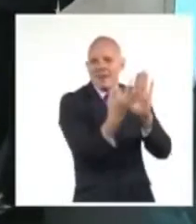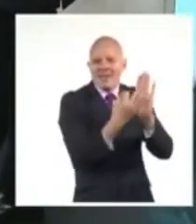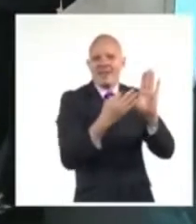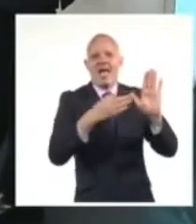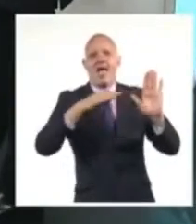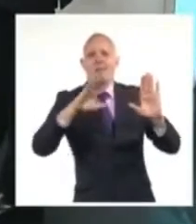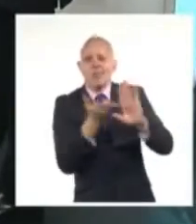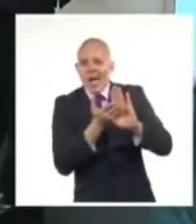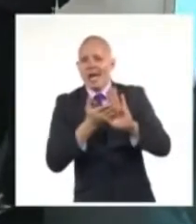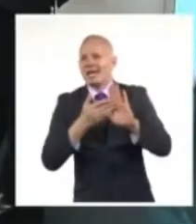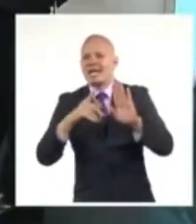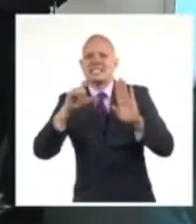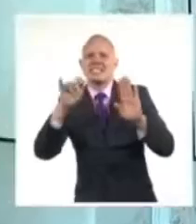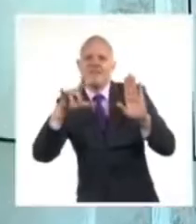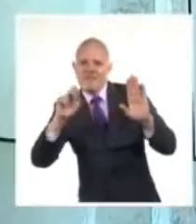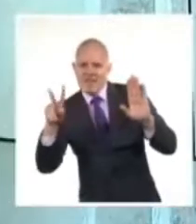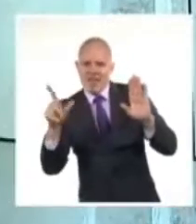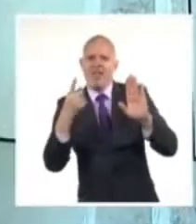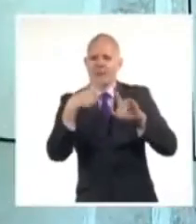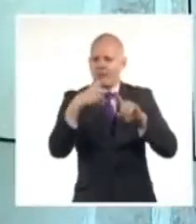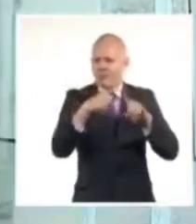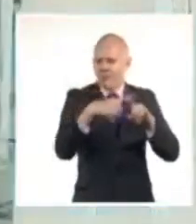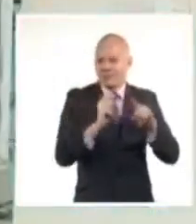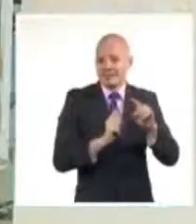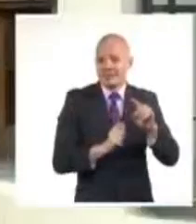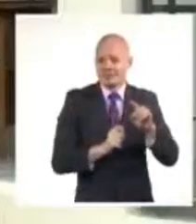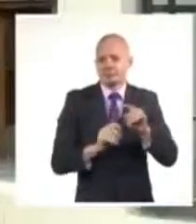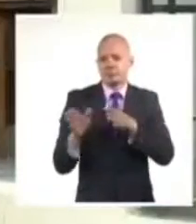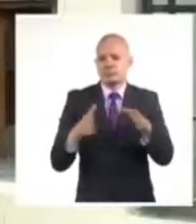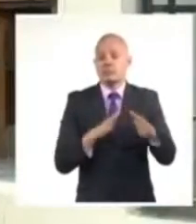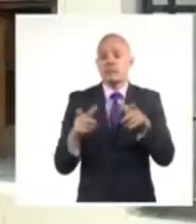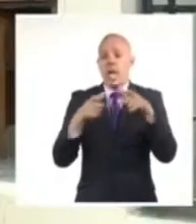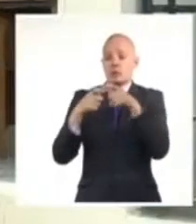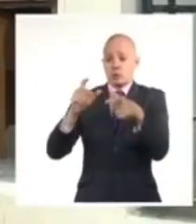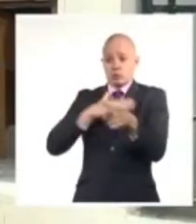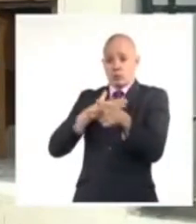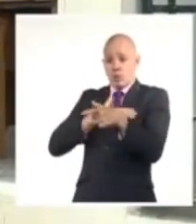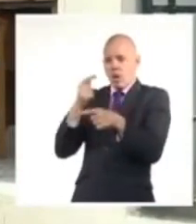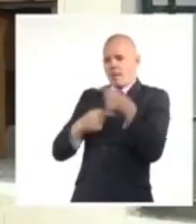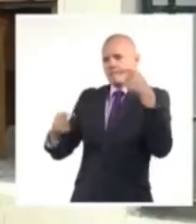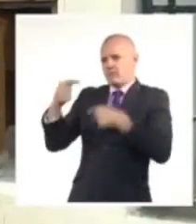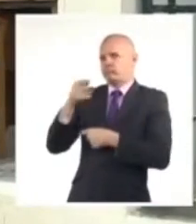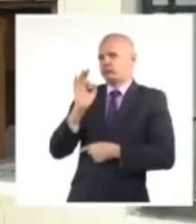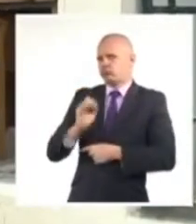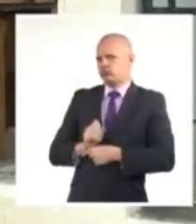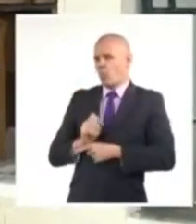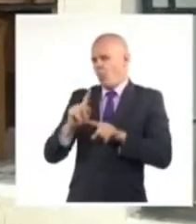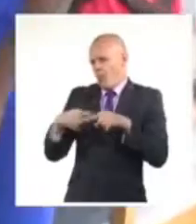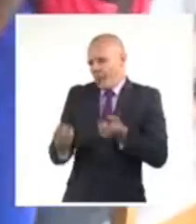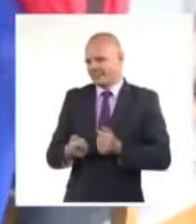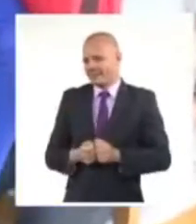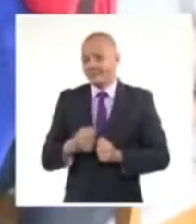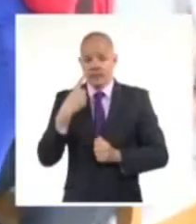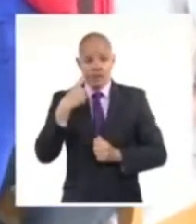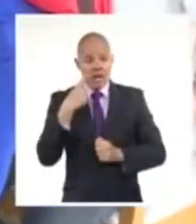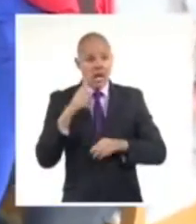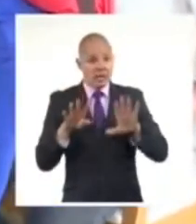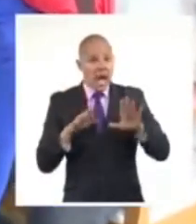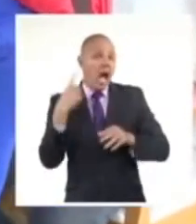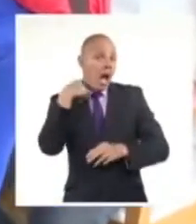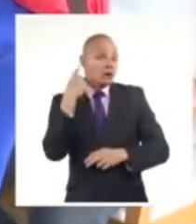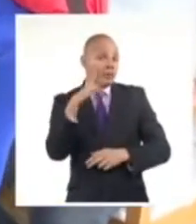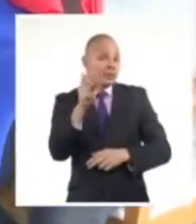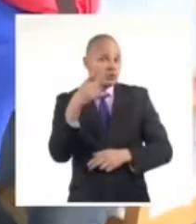Constitucional y Administrativo en el país ha tenido un rol fundamental en esta etapa, porque la Constitución demandó justamente